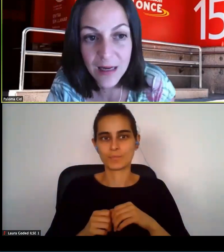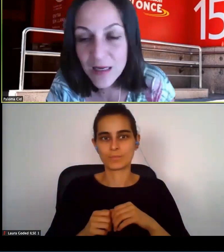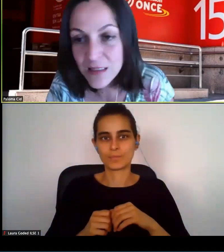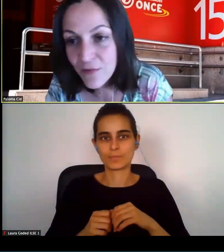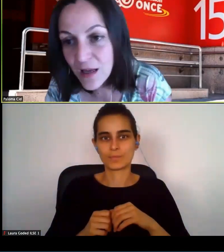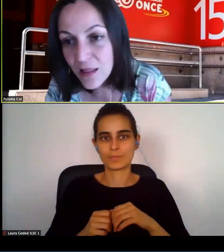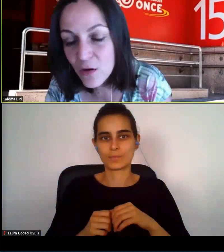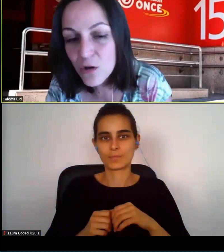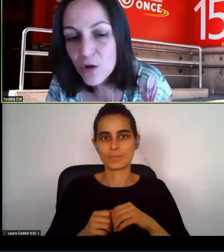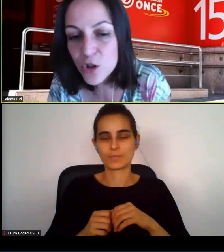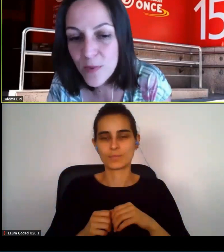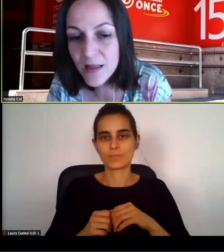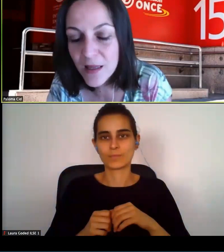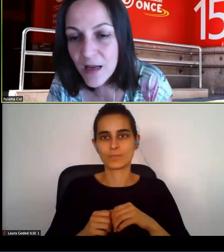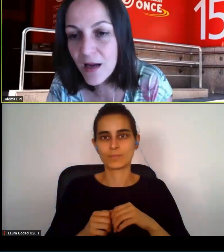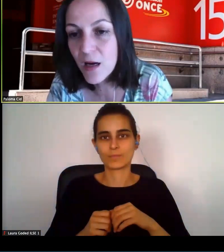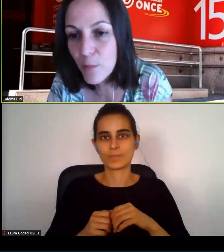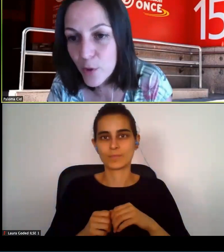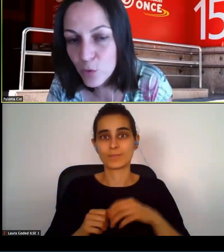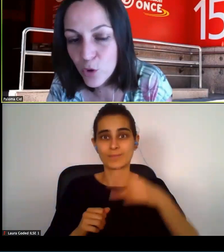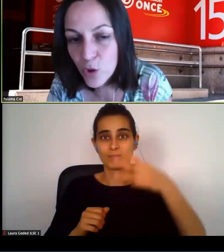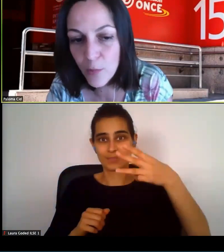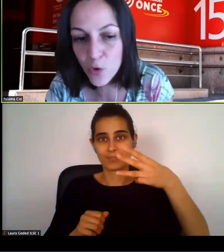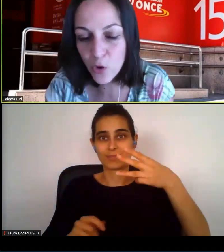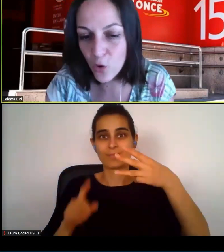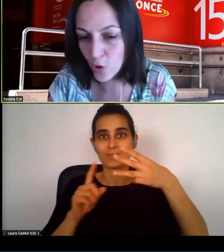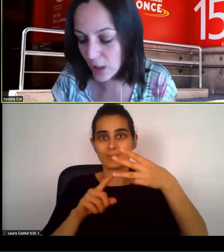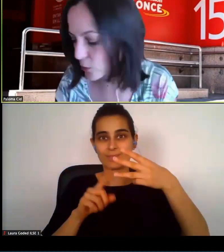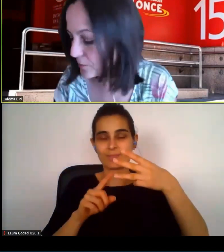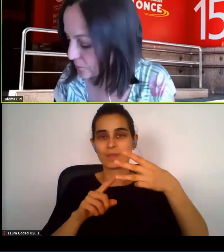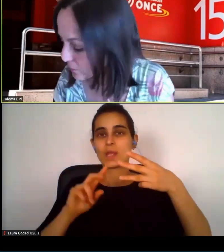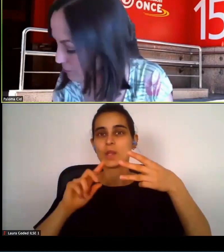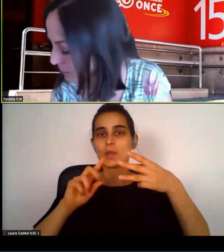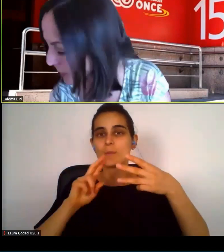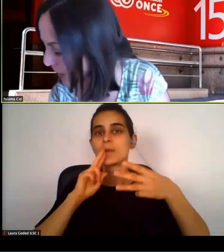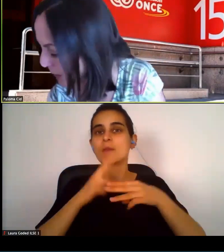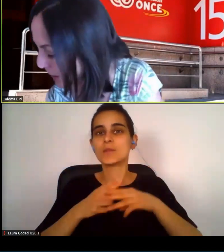tercera clasificación, nos va a indicar el producto de apoyo concreto.